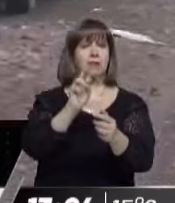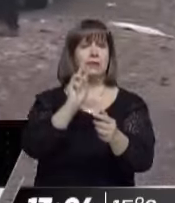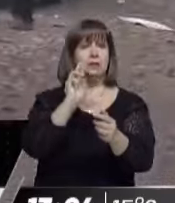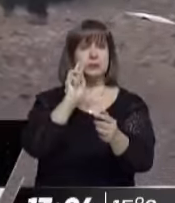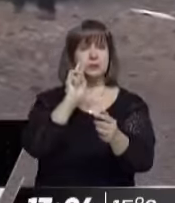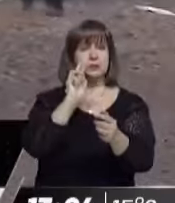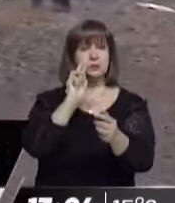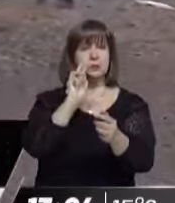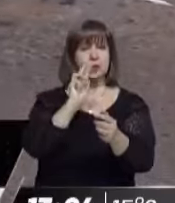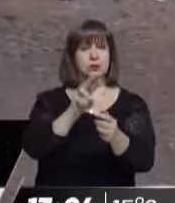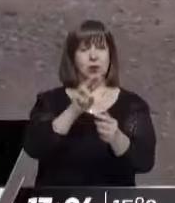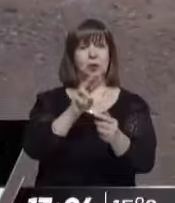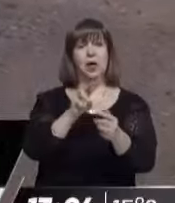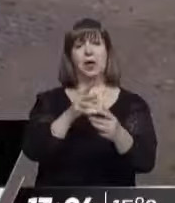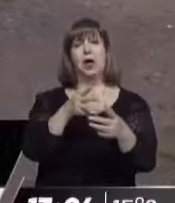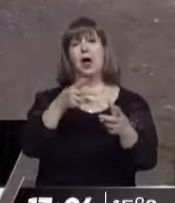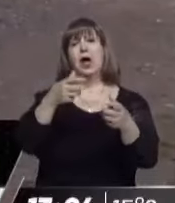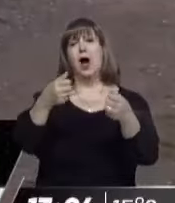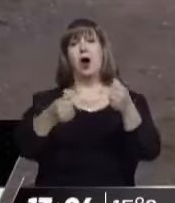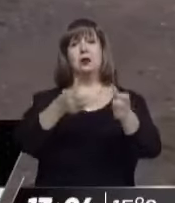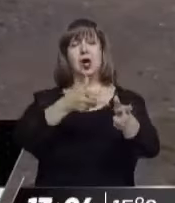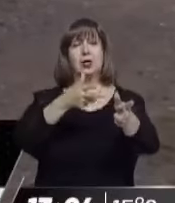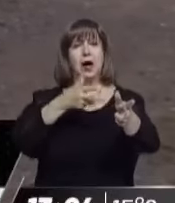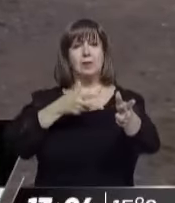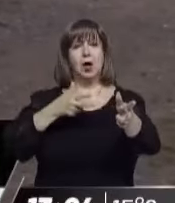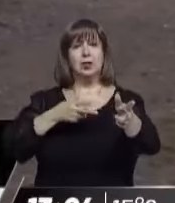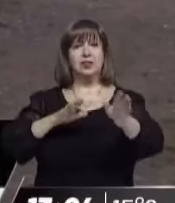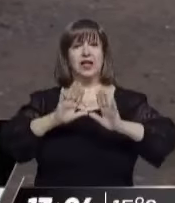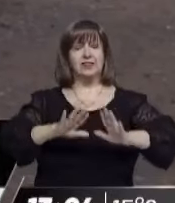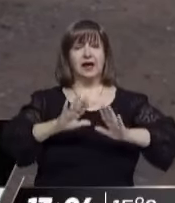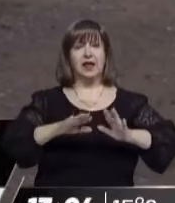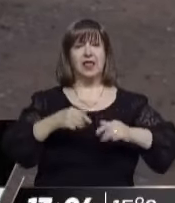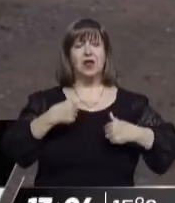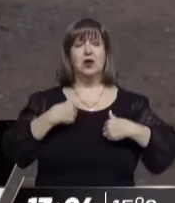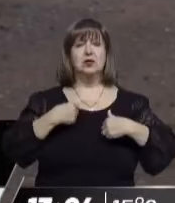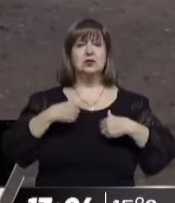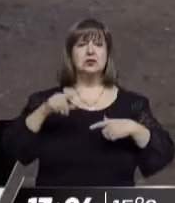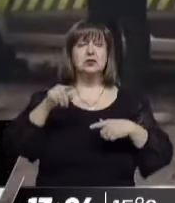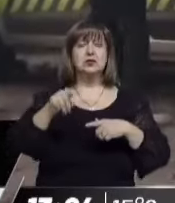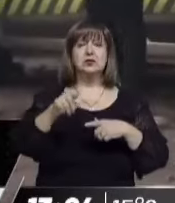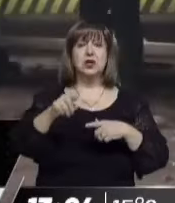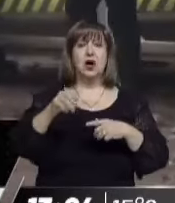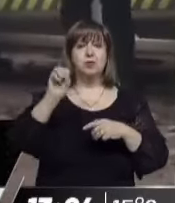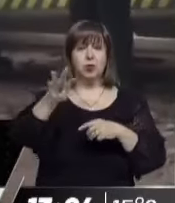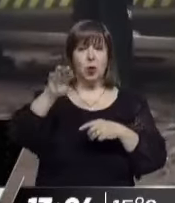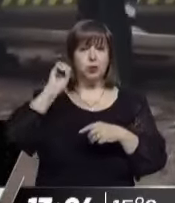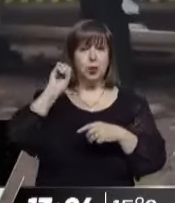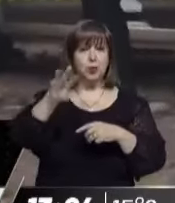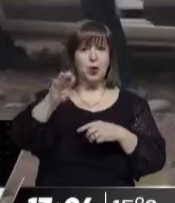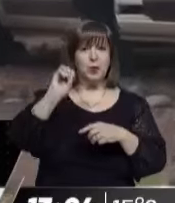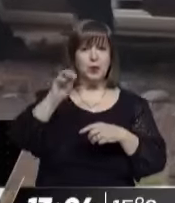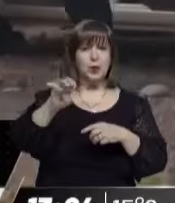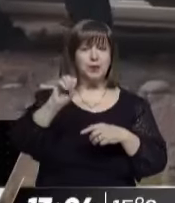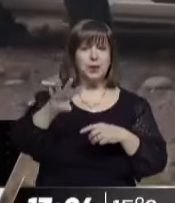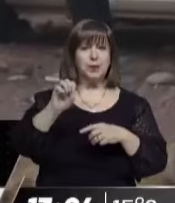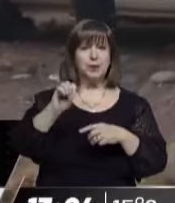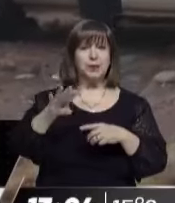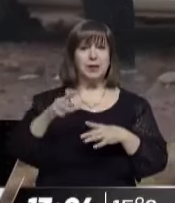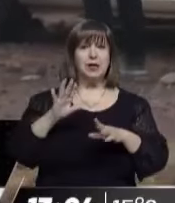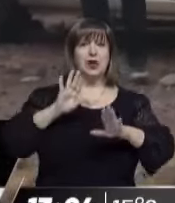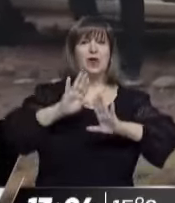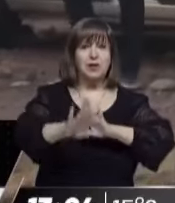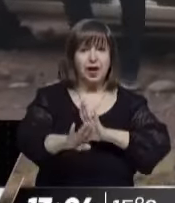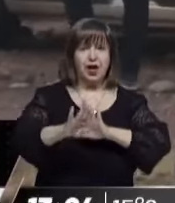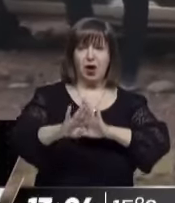vehículos detenidos, ¿verdad? Entonces prendí el V-Stock, hice una dos frenadas, pero en ese interín que hice la dos frenadas yo ya sentí el impacto muy fuerte